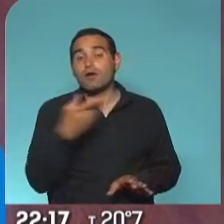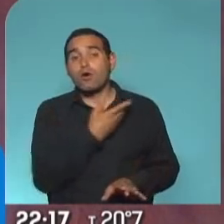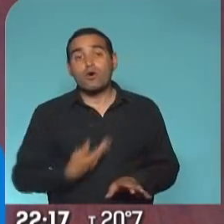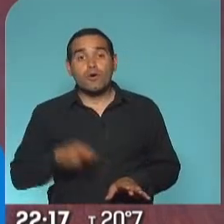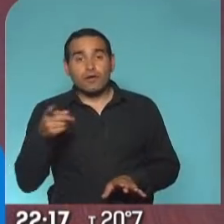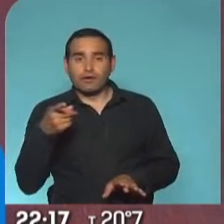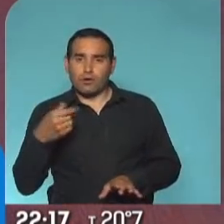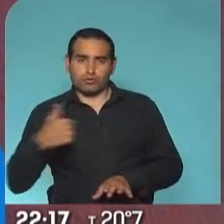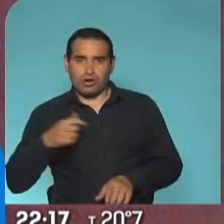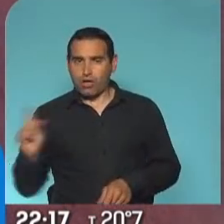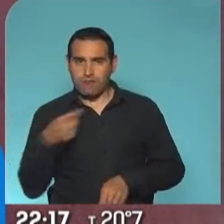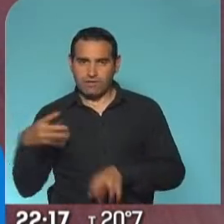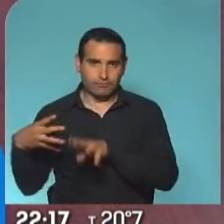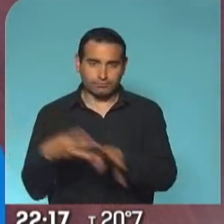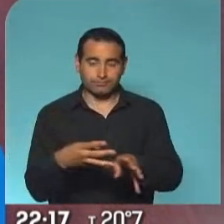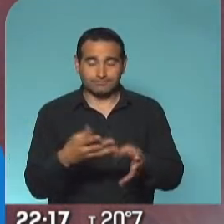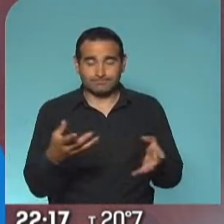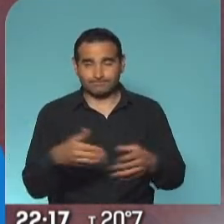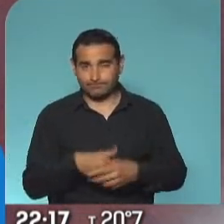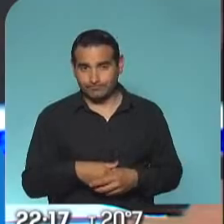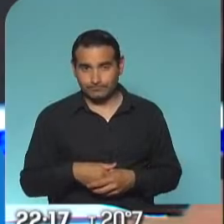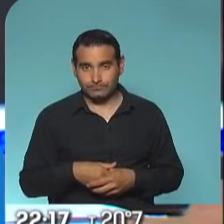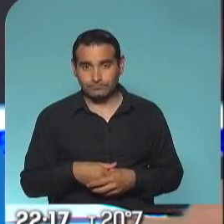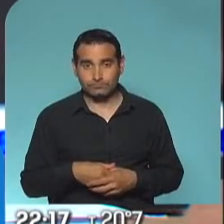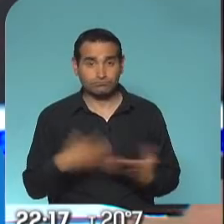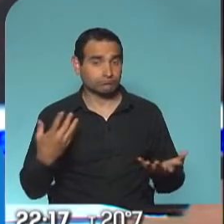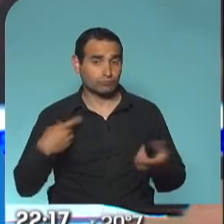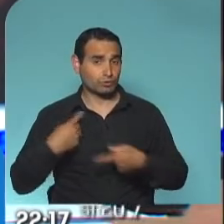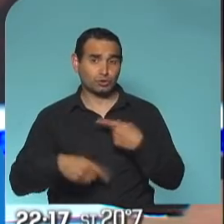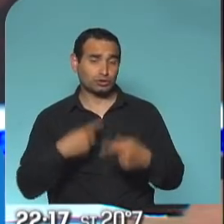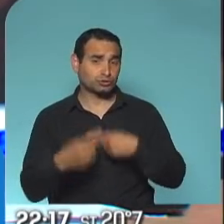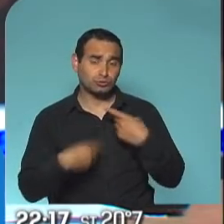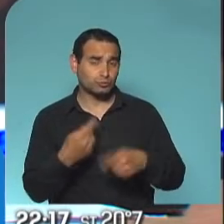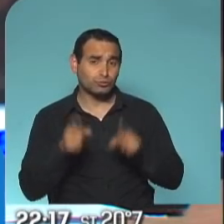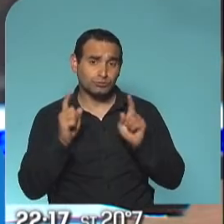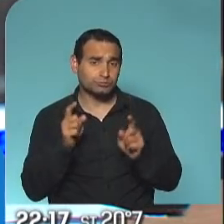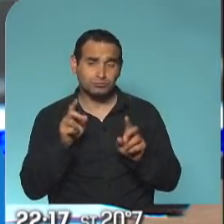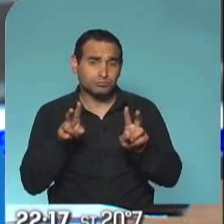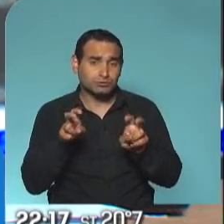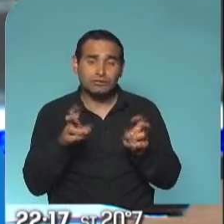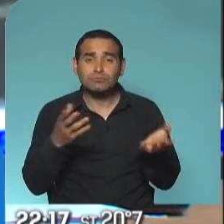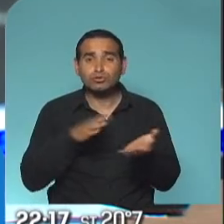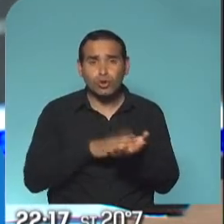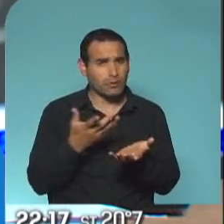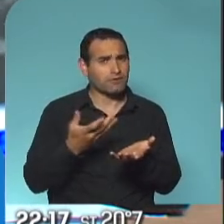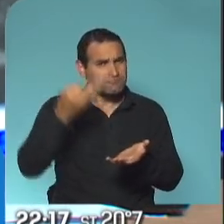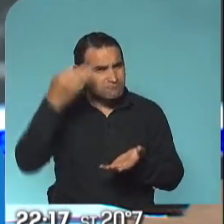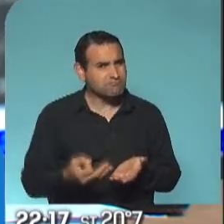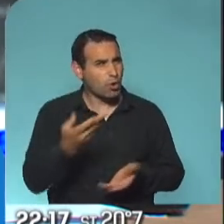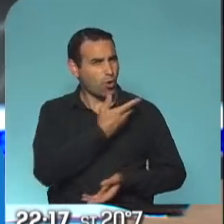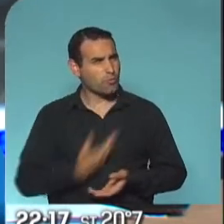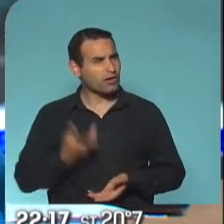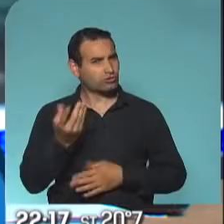la represión militar de parte del gobierno. Y en cierto modo seguimos dándole vuelta a la legitimidad de